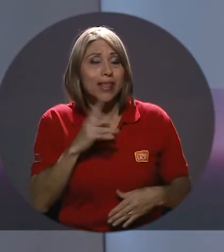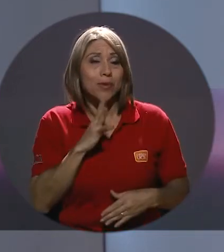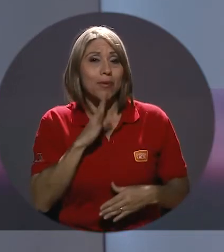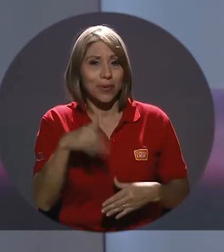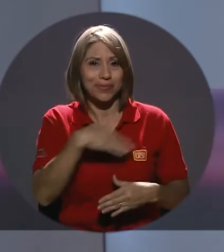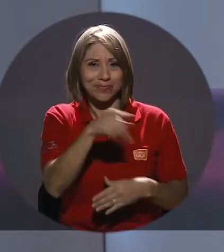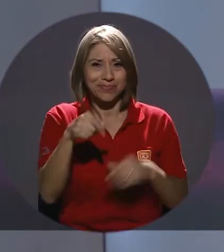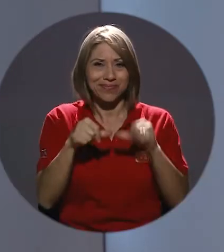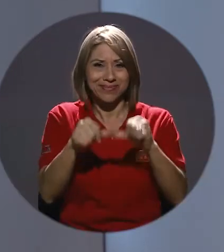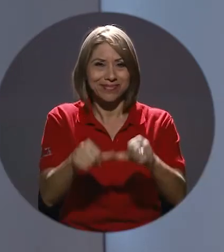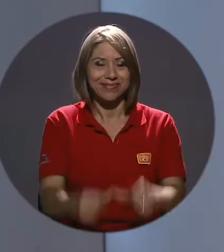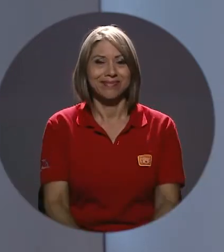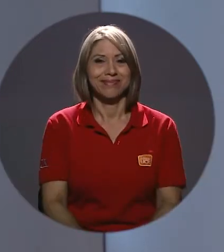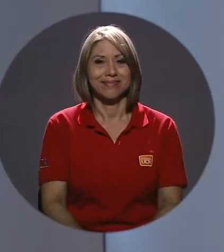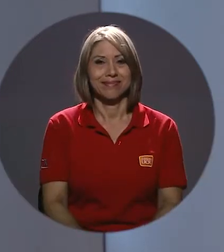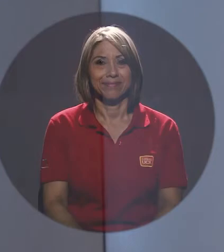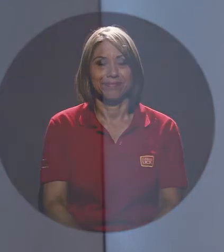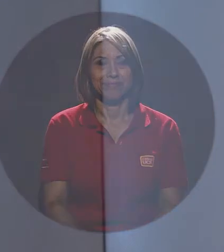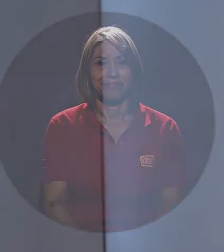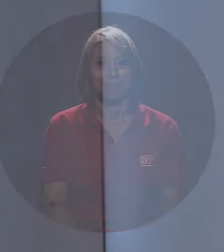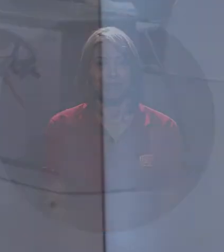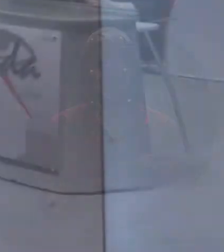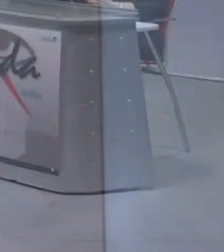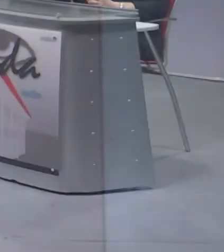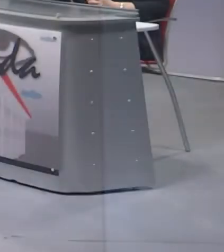a hablar en el siguiente bloque. Quédese con una mirada que ya volvemos.